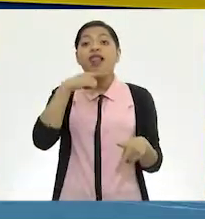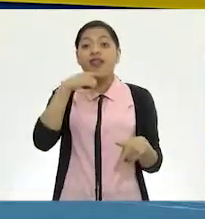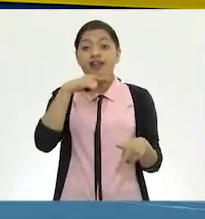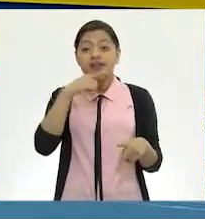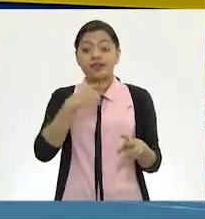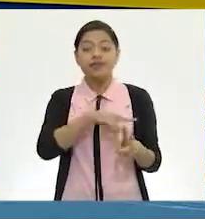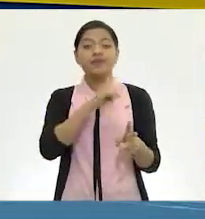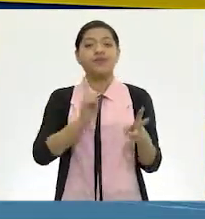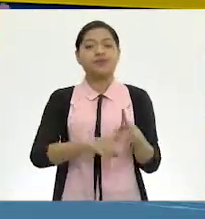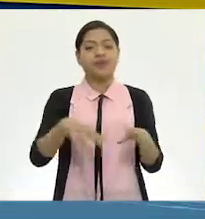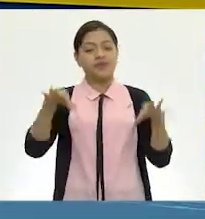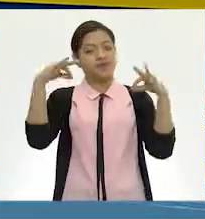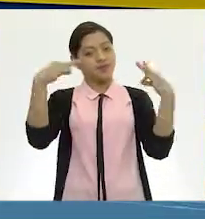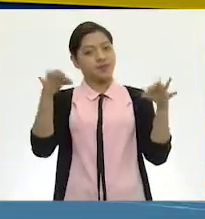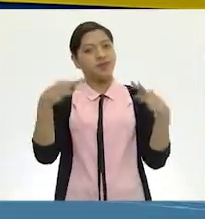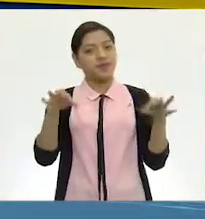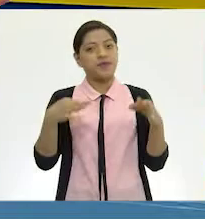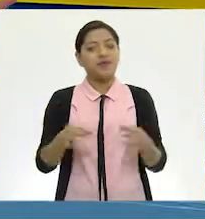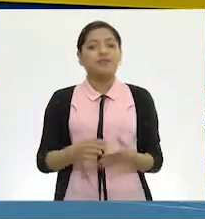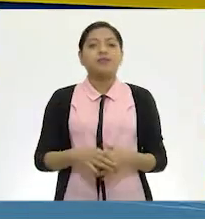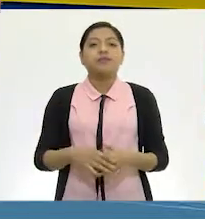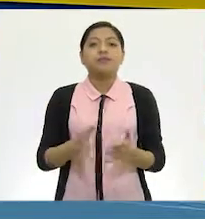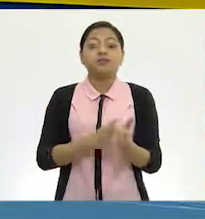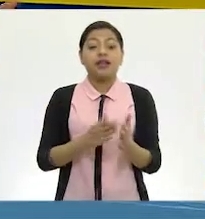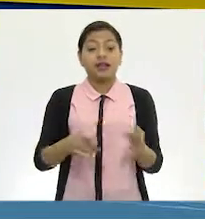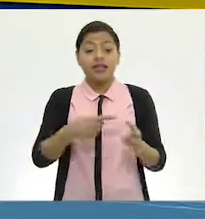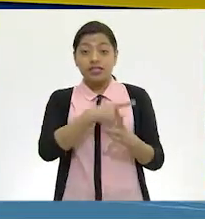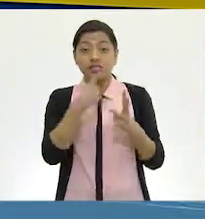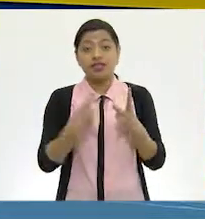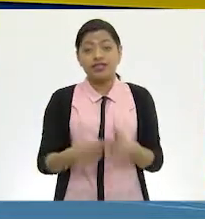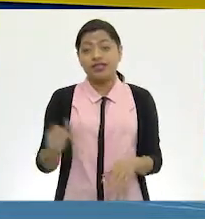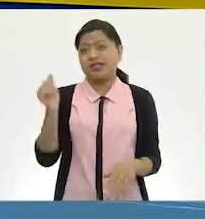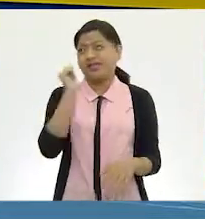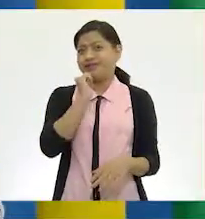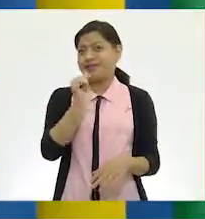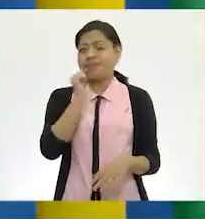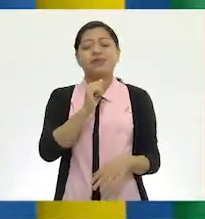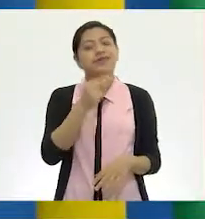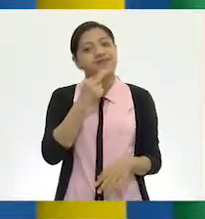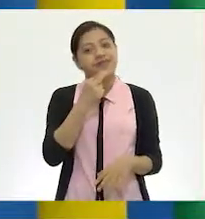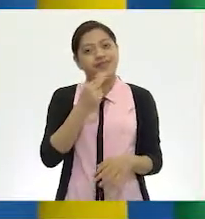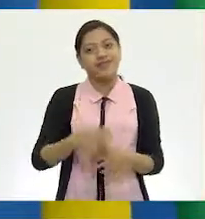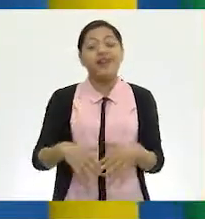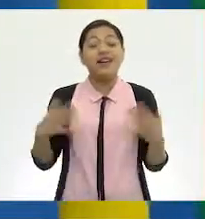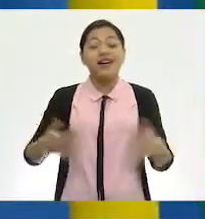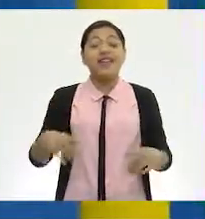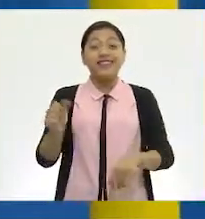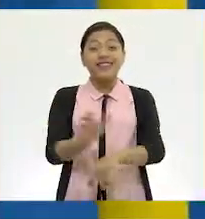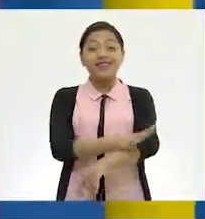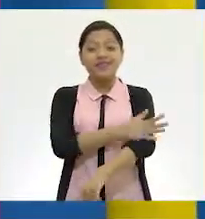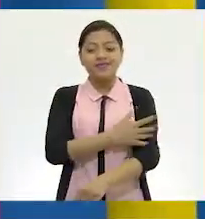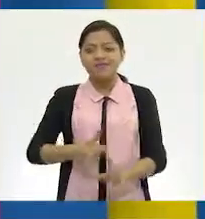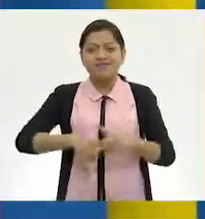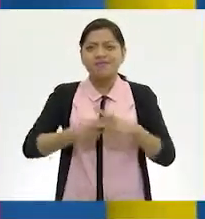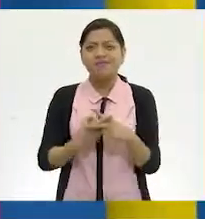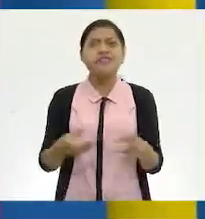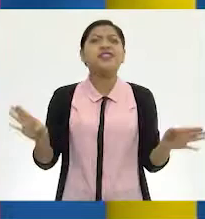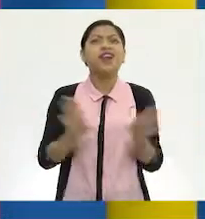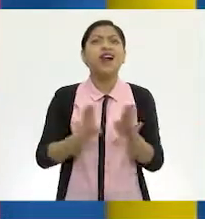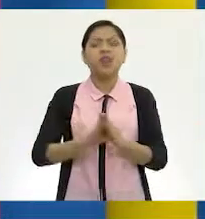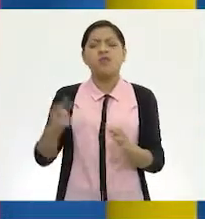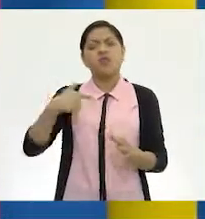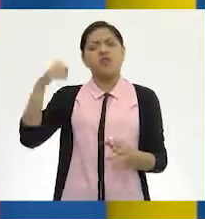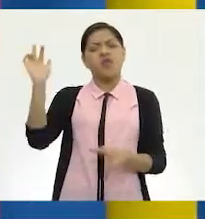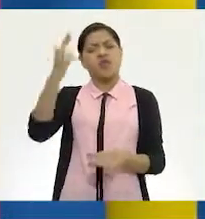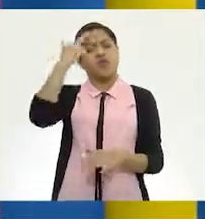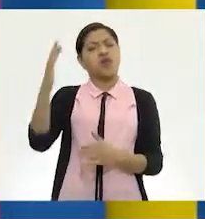y papel, que siempre son muy útiles. ¡Ay, pues qué emoción! ¿Y con qué vamos a empezar? La vez pasada yo